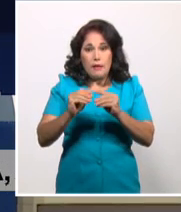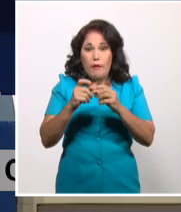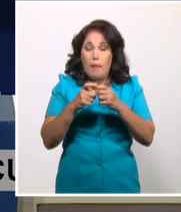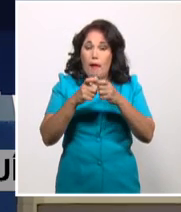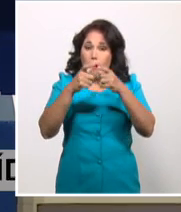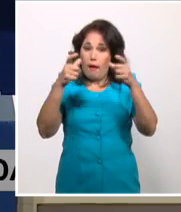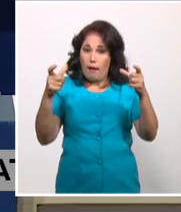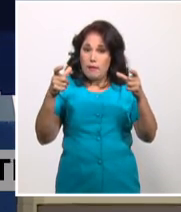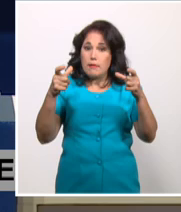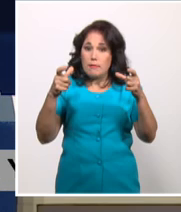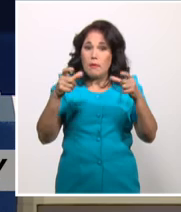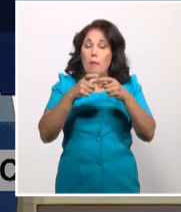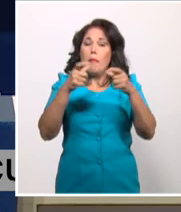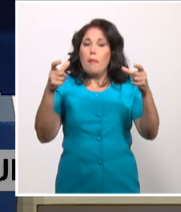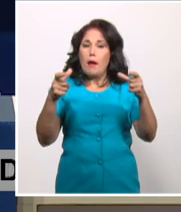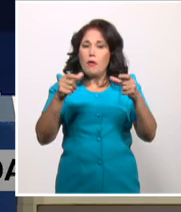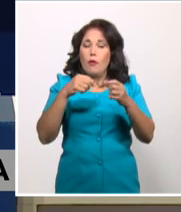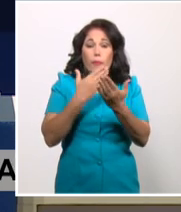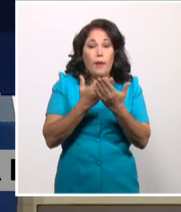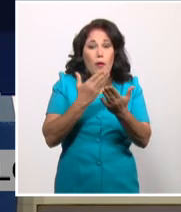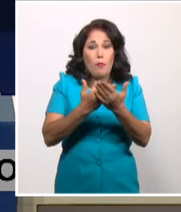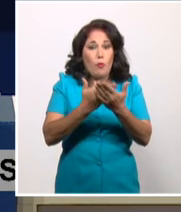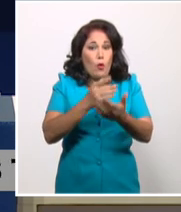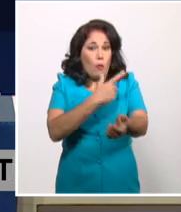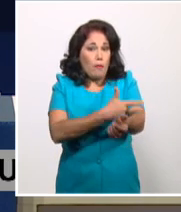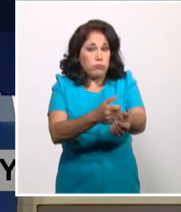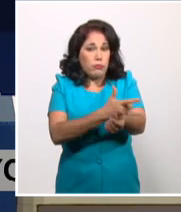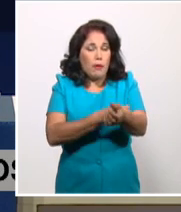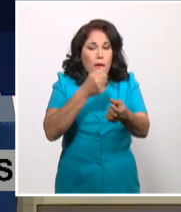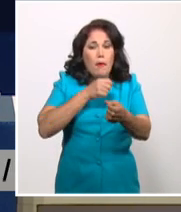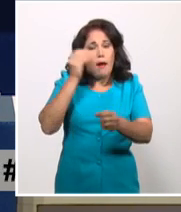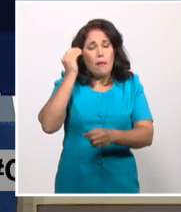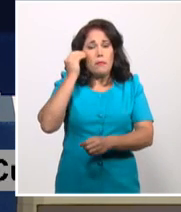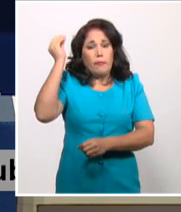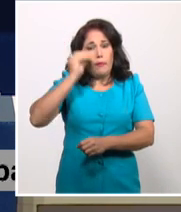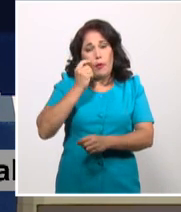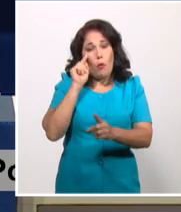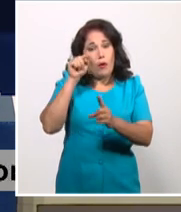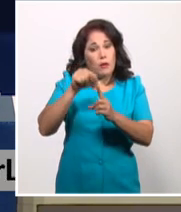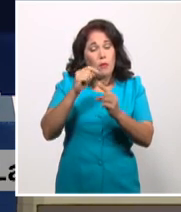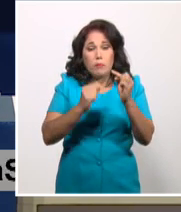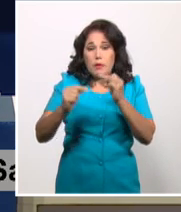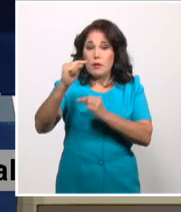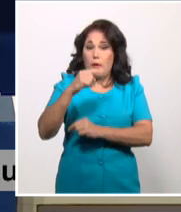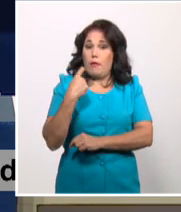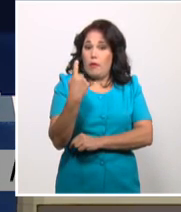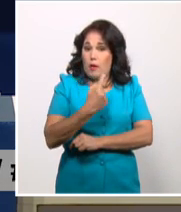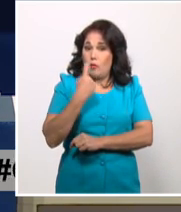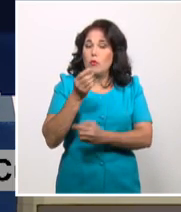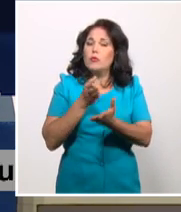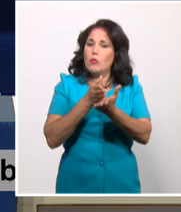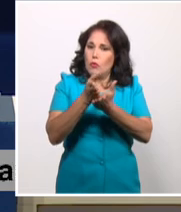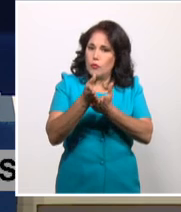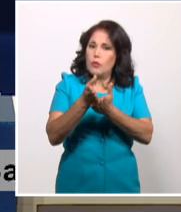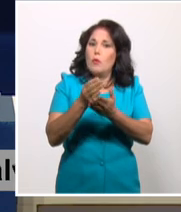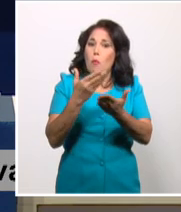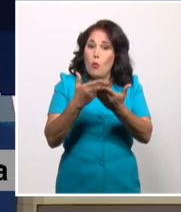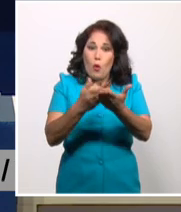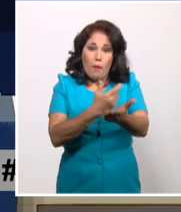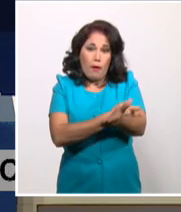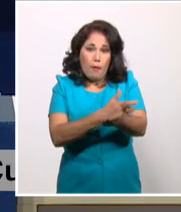hemos tenido de pruebas realizadas para el diagnóstico de COVID, un objetivo que tenemos de seguirla incrementando,